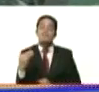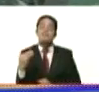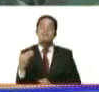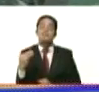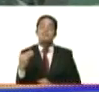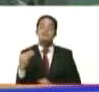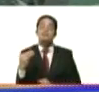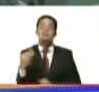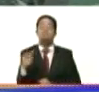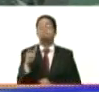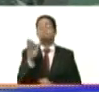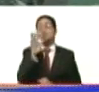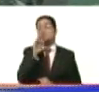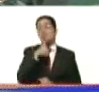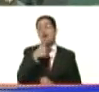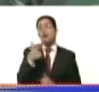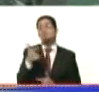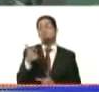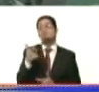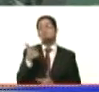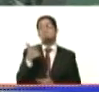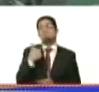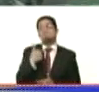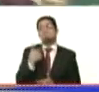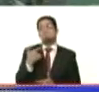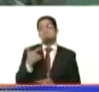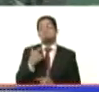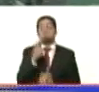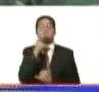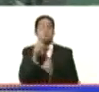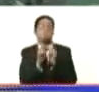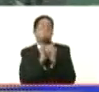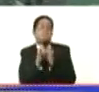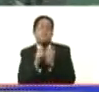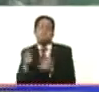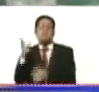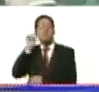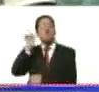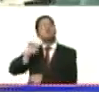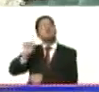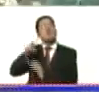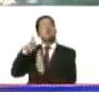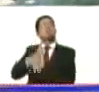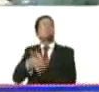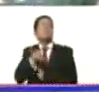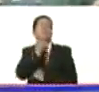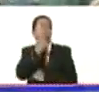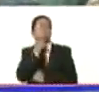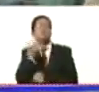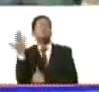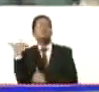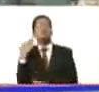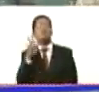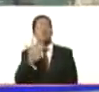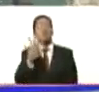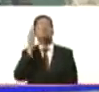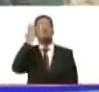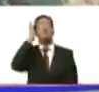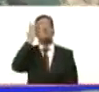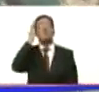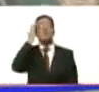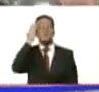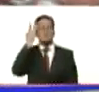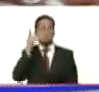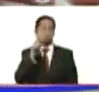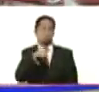no vivieron todas las circunstancias que originaron el 4 de febrero, que no vivieron la intensidad del 4 de